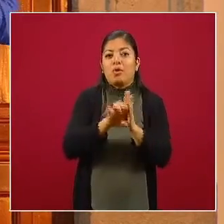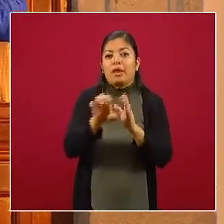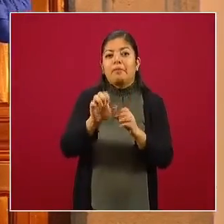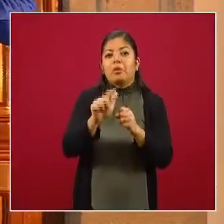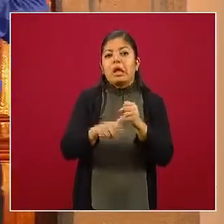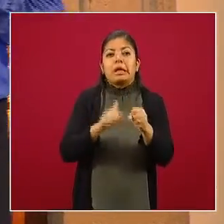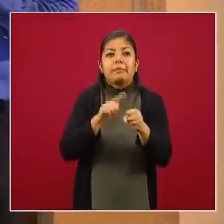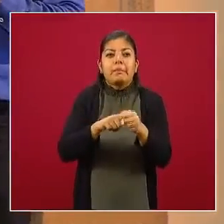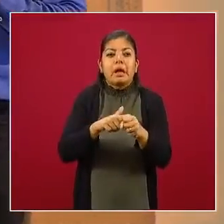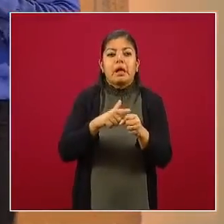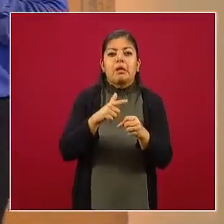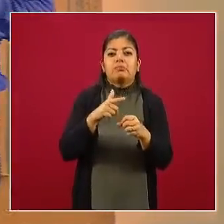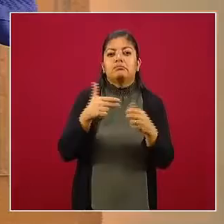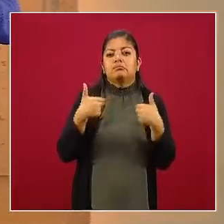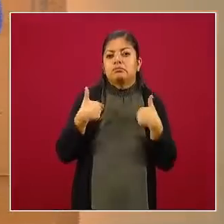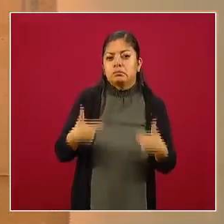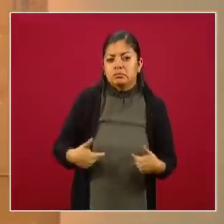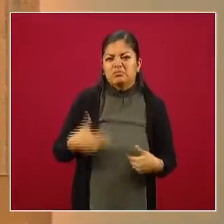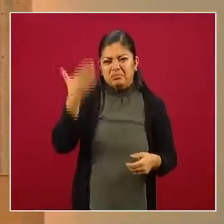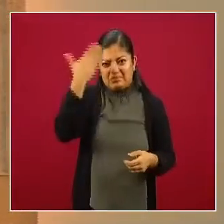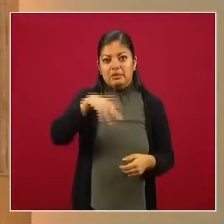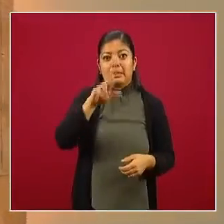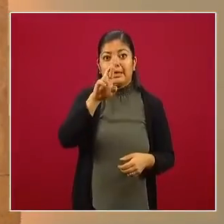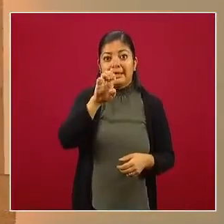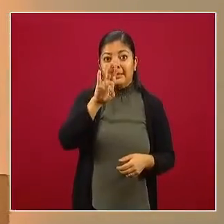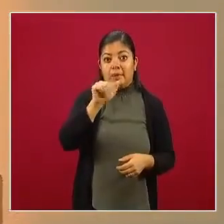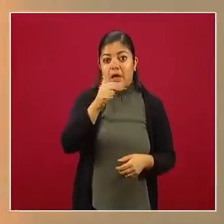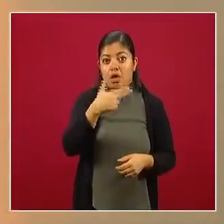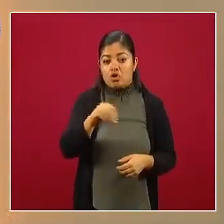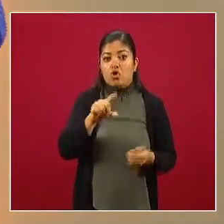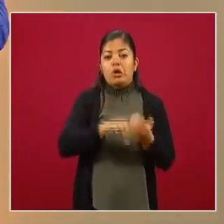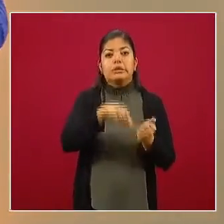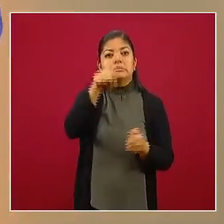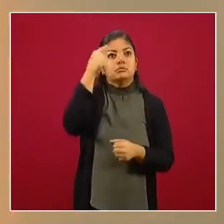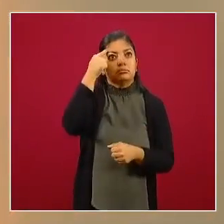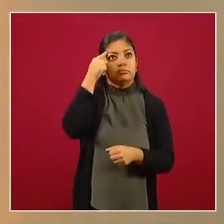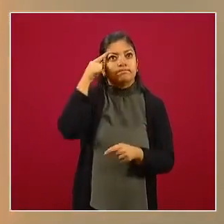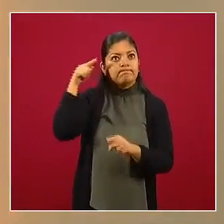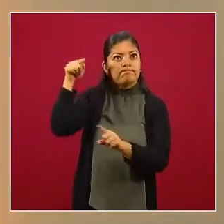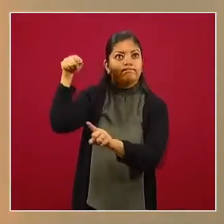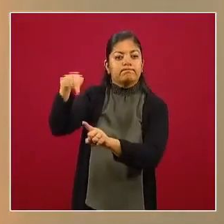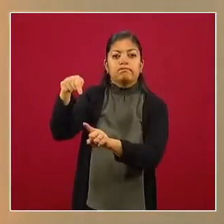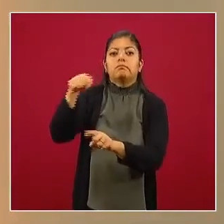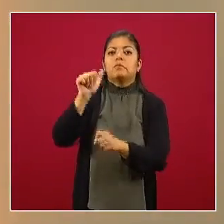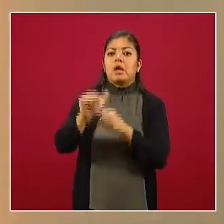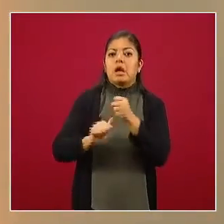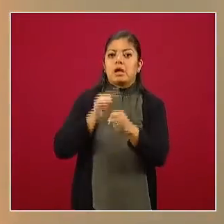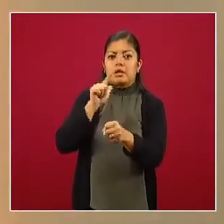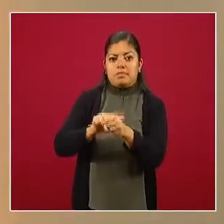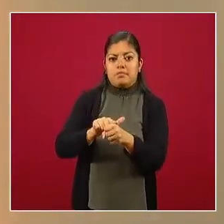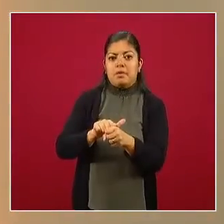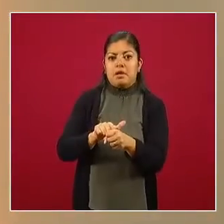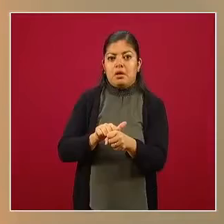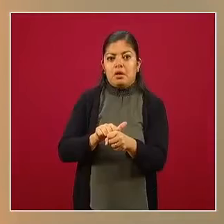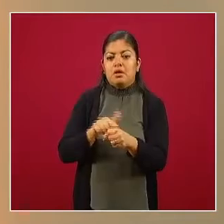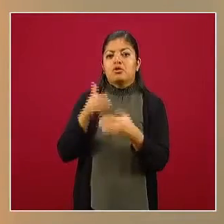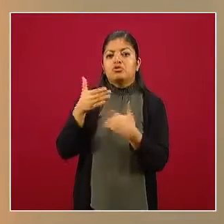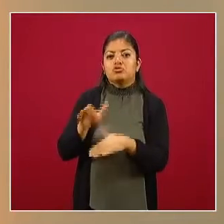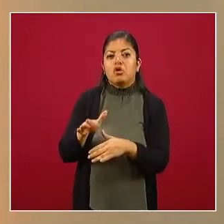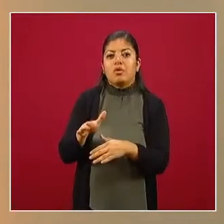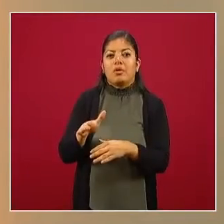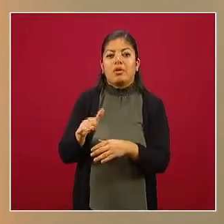Típicamente cuando pensamos en un rebaño, pensamos en ciertas especies animales de interés